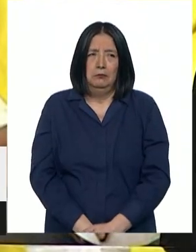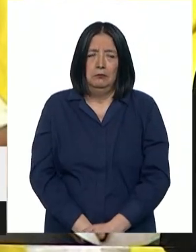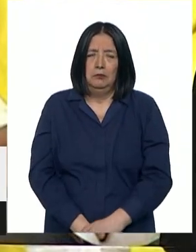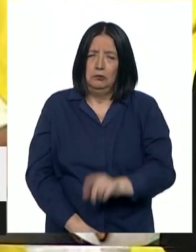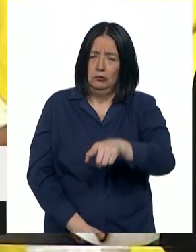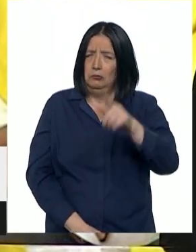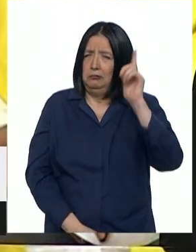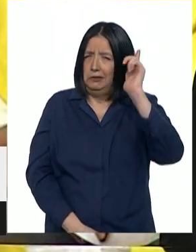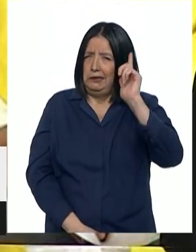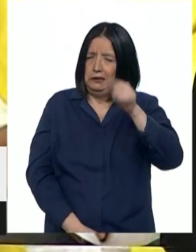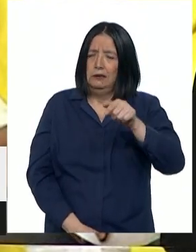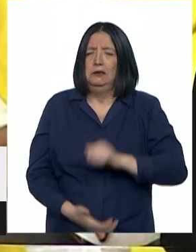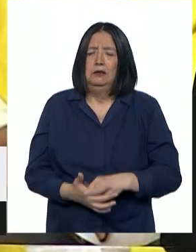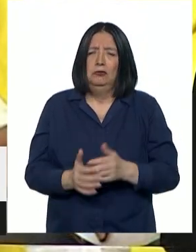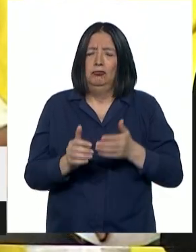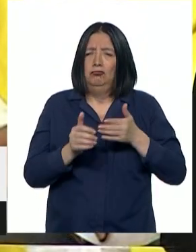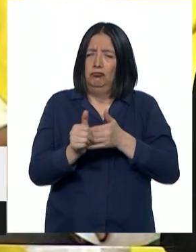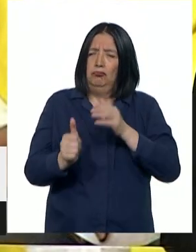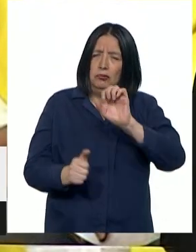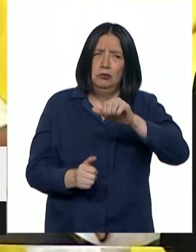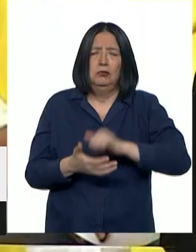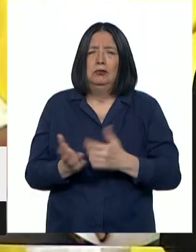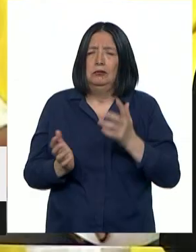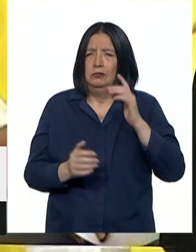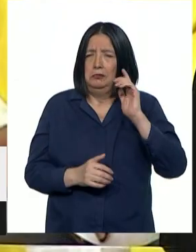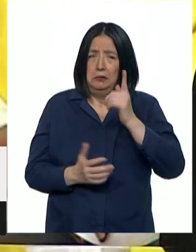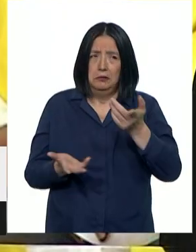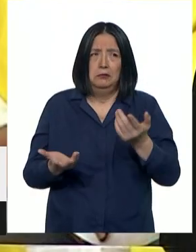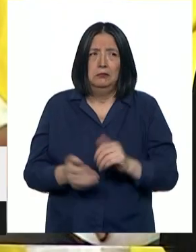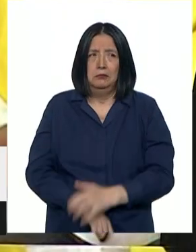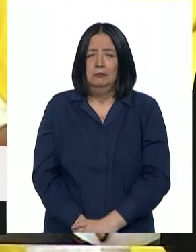Sus líderes, sus dirigentes, quienes encabezan